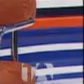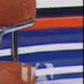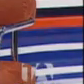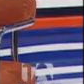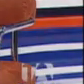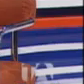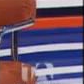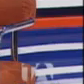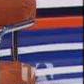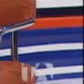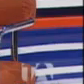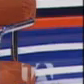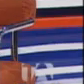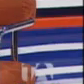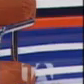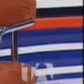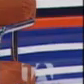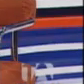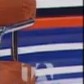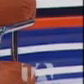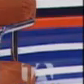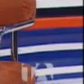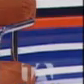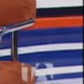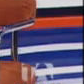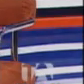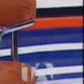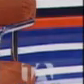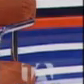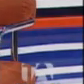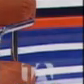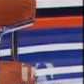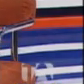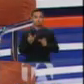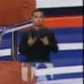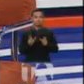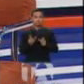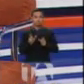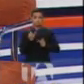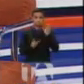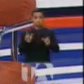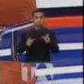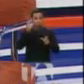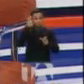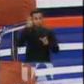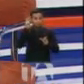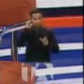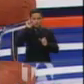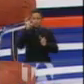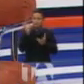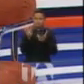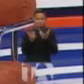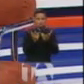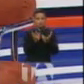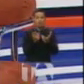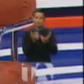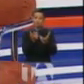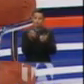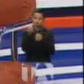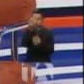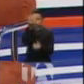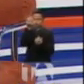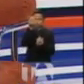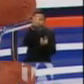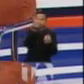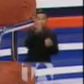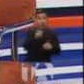Bueno, ahí están algunas de las opiniones de los ciudadanos del transporte público y el acoso que reciben las mujeres en él, ¿no? Algunos decían que